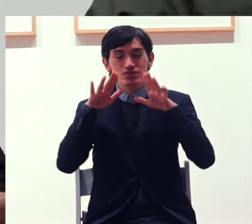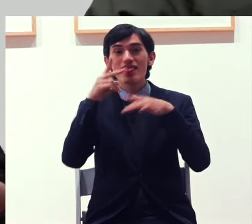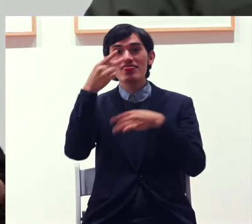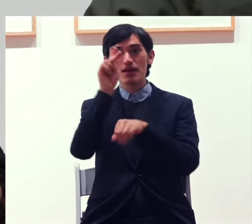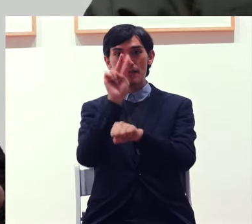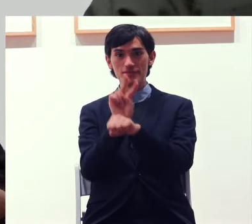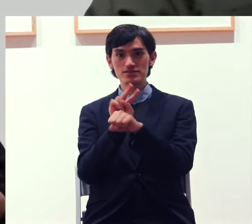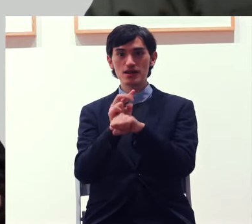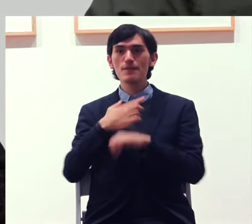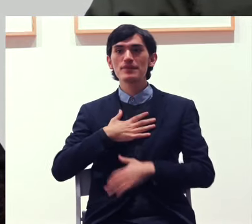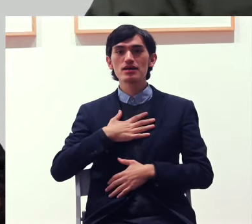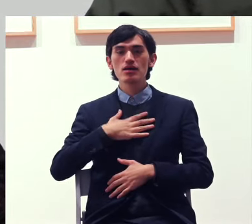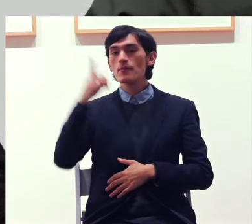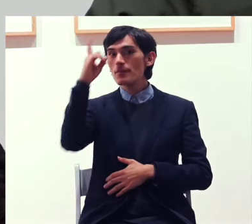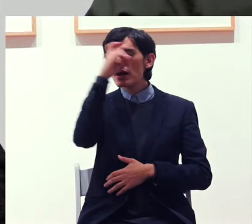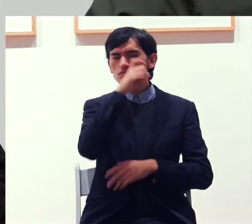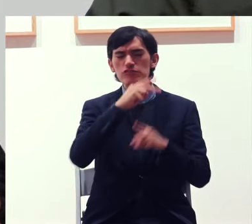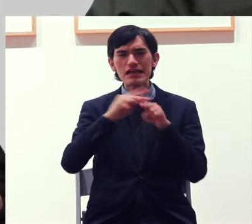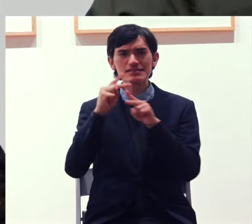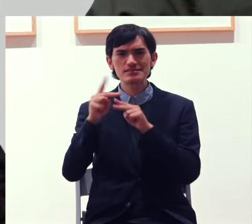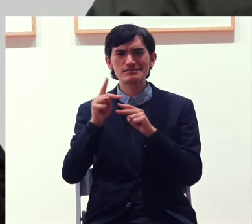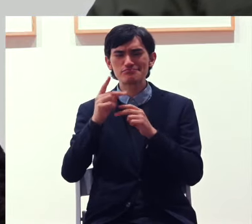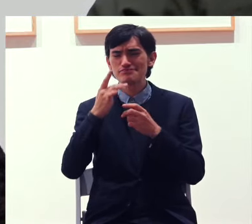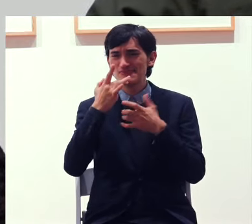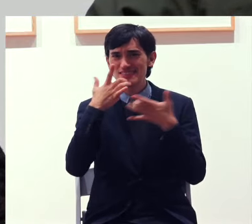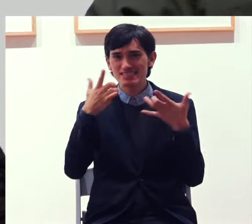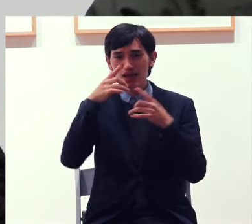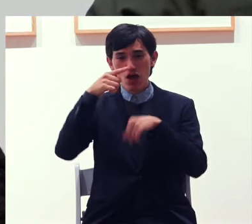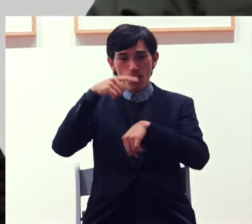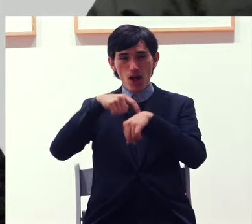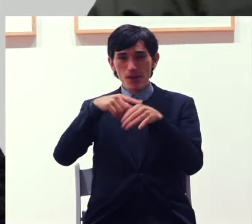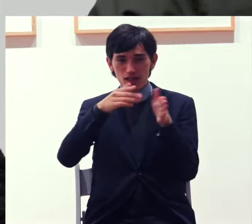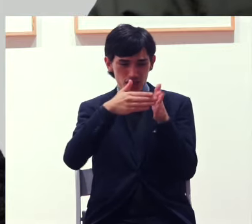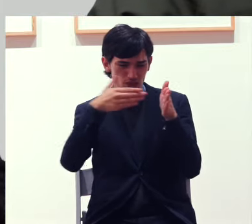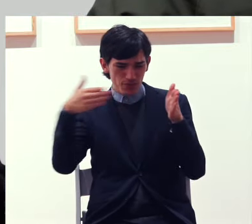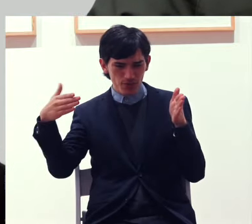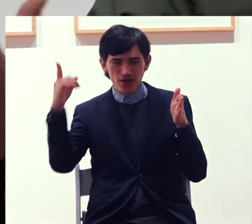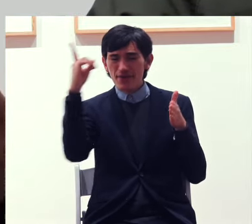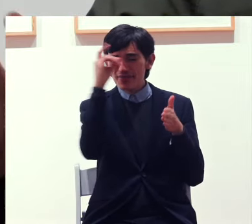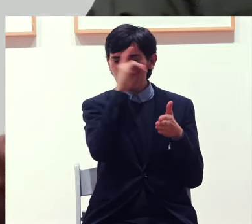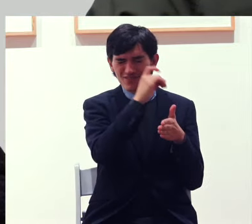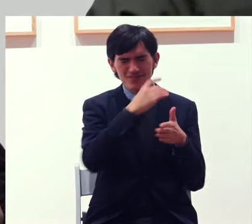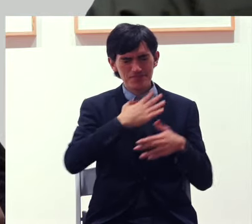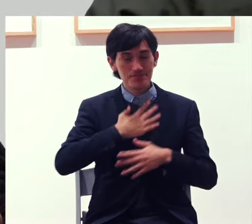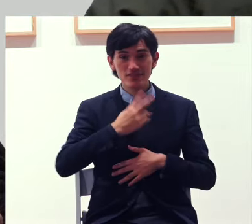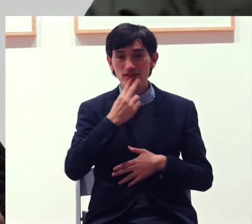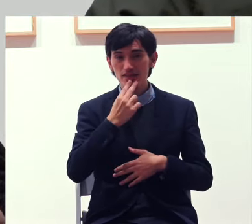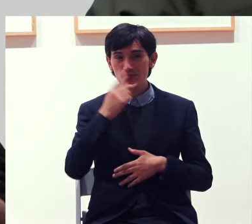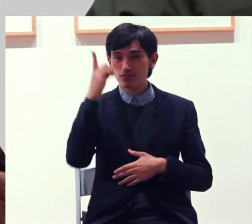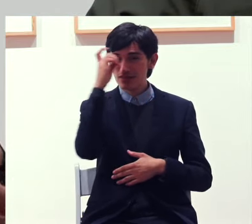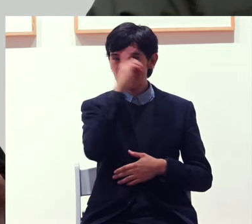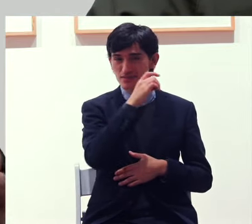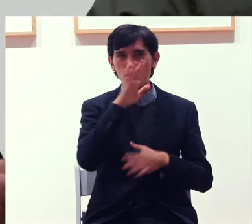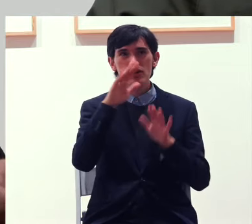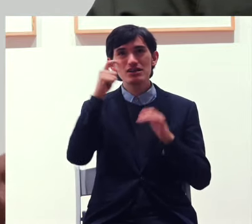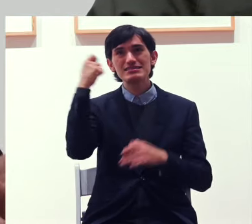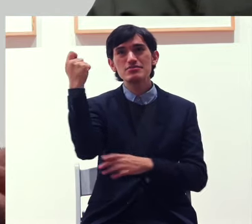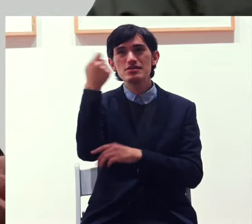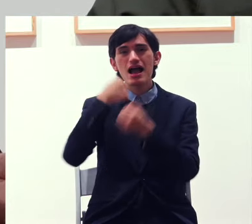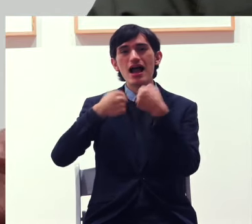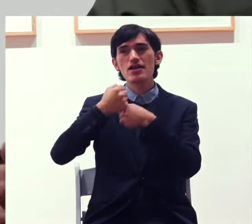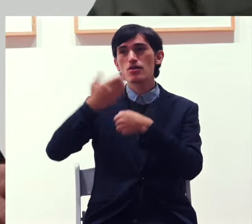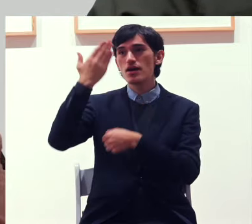un maestro. Me costó mucho hacerla porque fue en momentos muy difíciles de mi vida. Mi pareja se había muerto como en